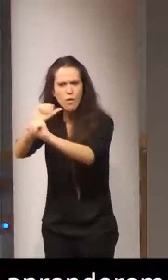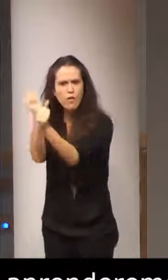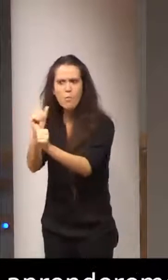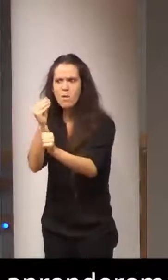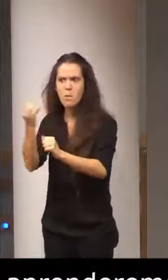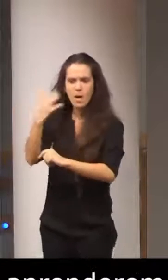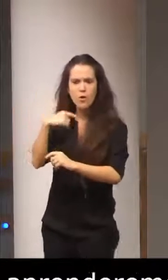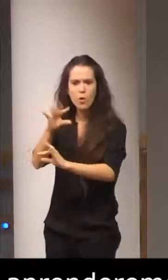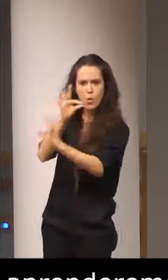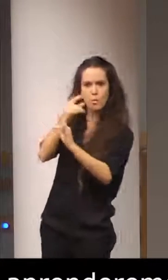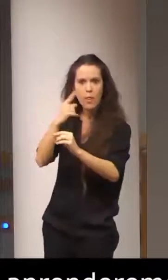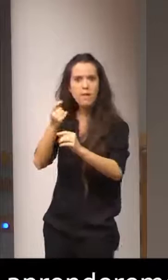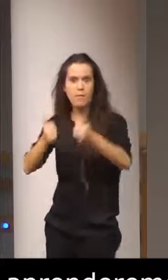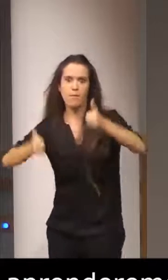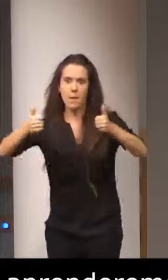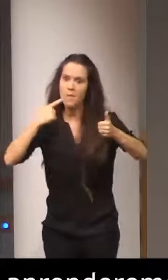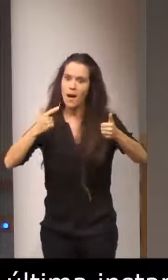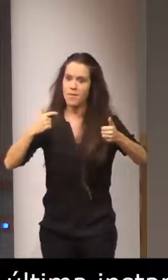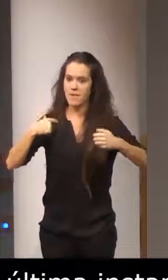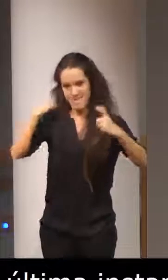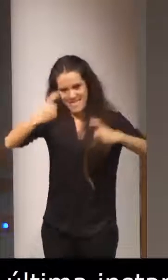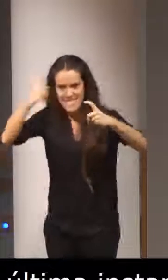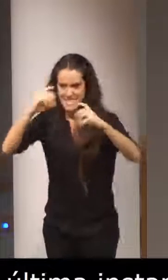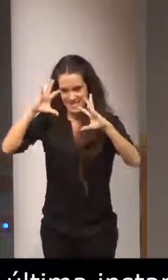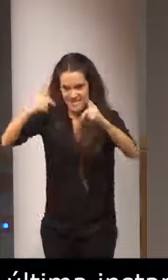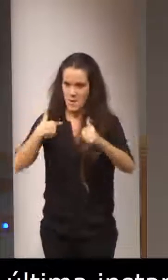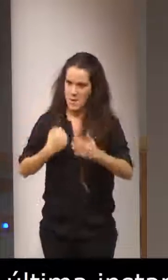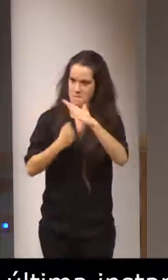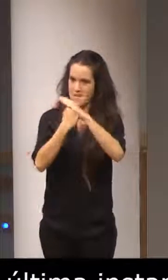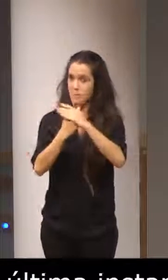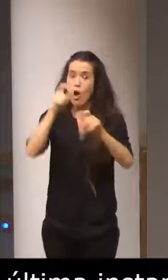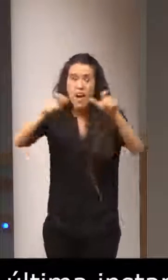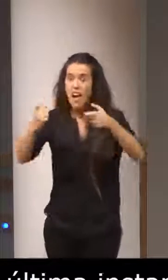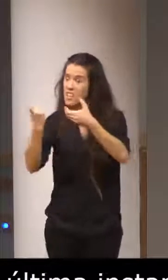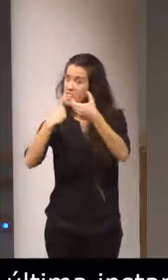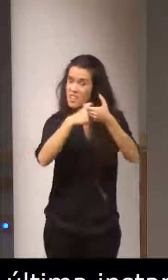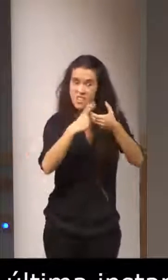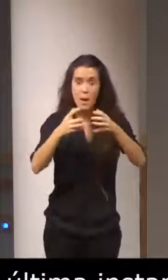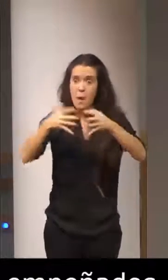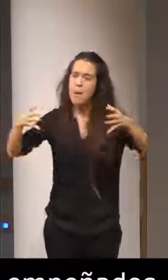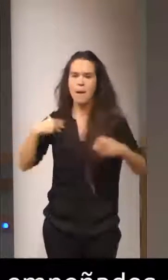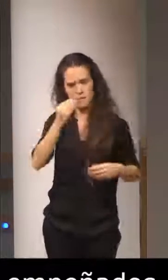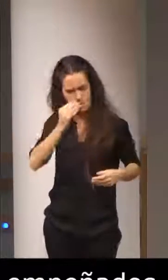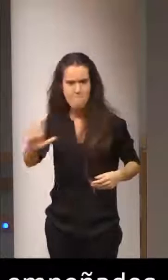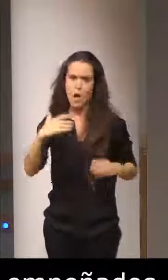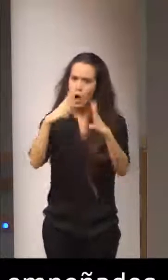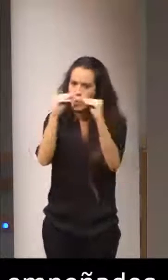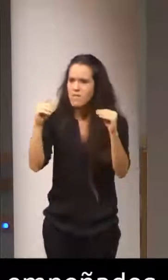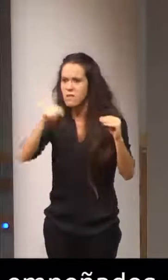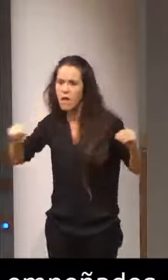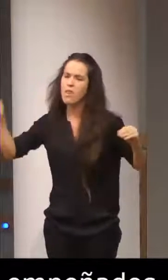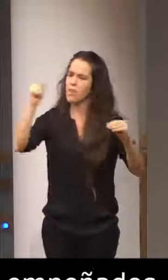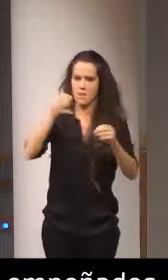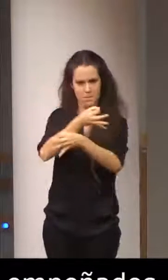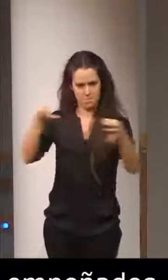tarea en que estamos empeñados es necesario que aúne a cuantas más personas cuantas más instituciones y cuantas más universidades mejor